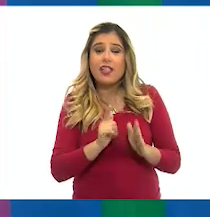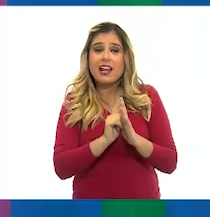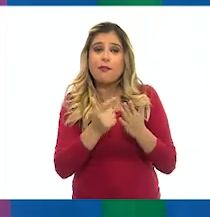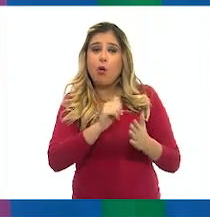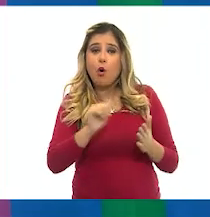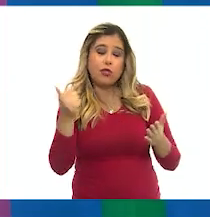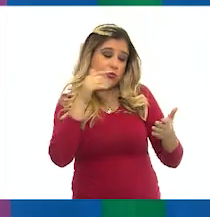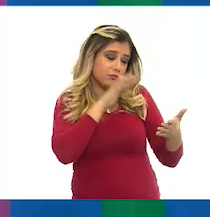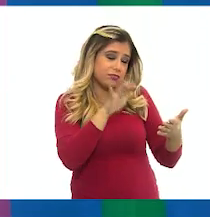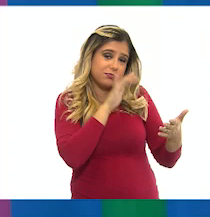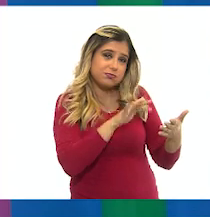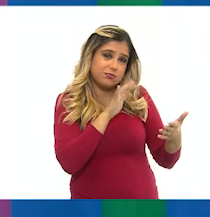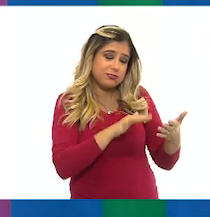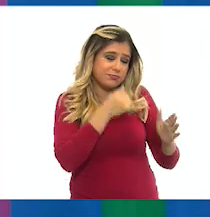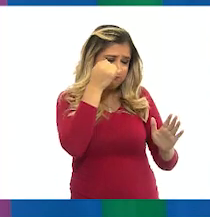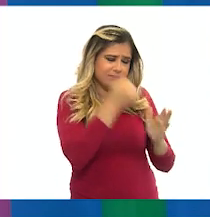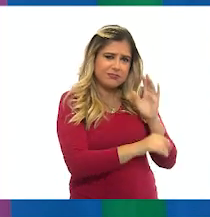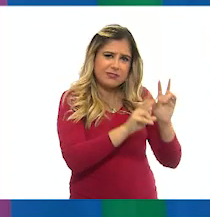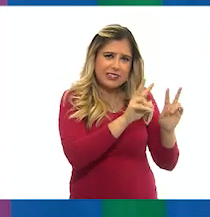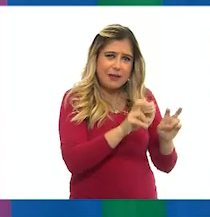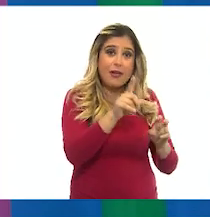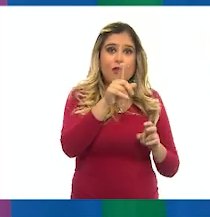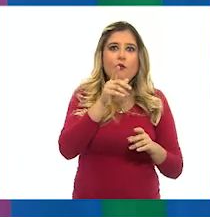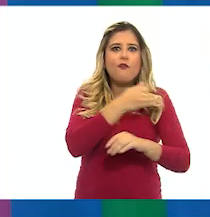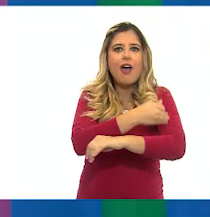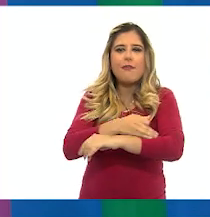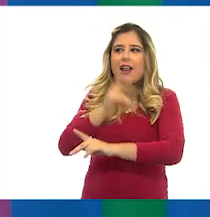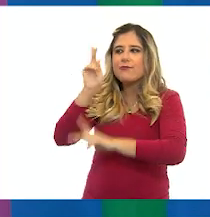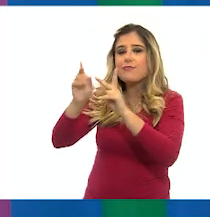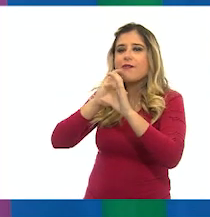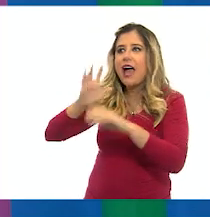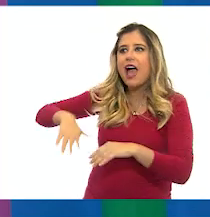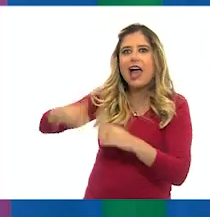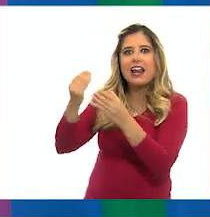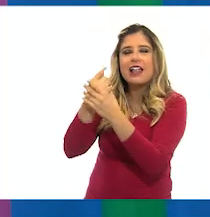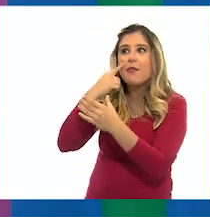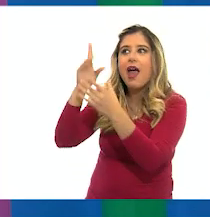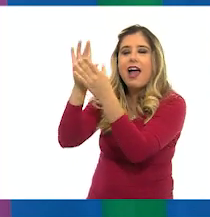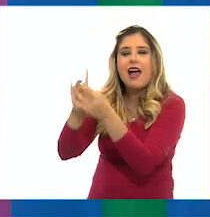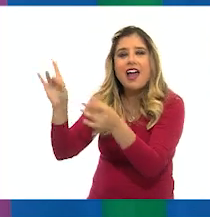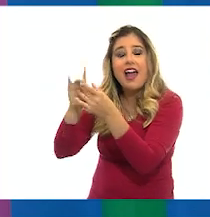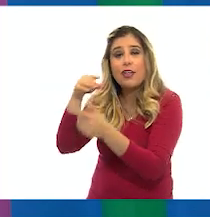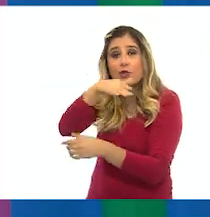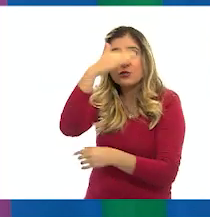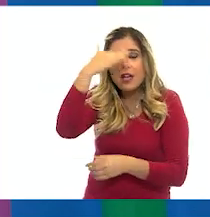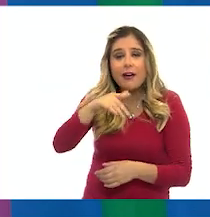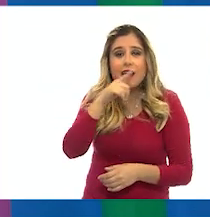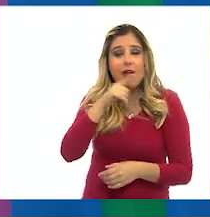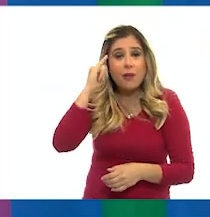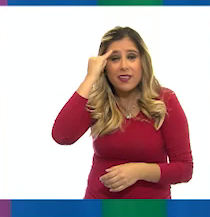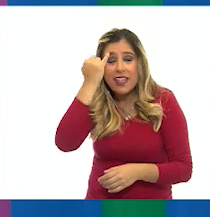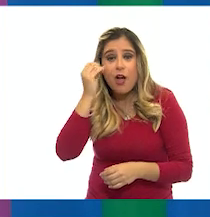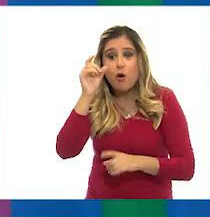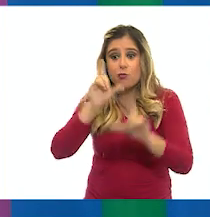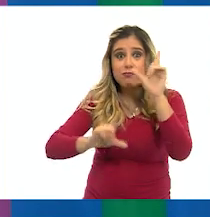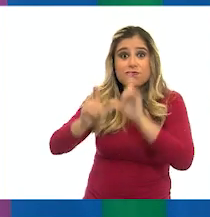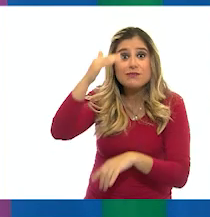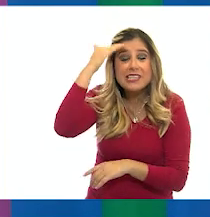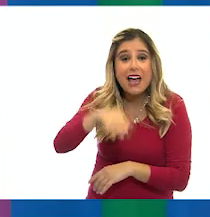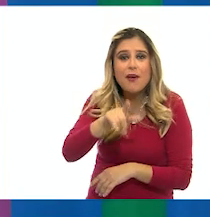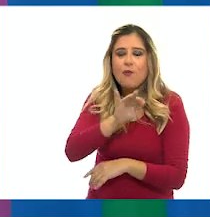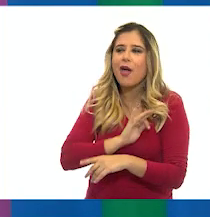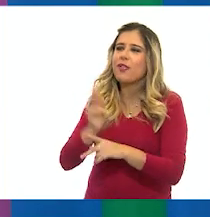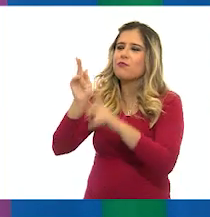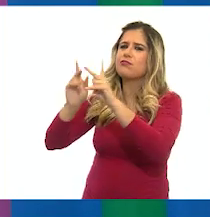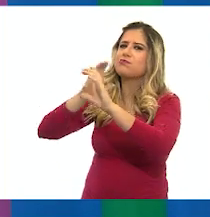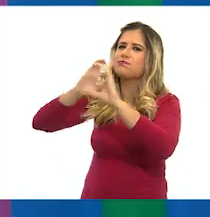libros y comenta el tema de hoy con tu familia. Si tienes la fortuna de hablar una lengua indígena, aprovecha también este momento para practicarla y platica con tu